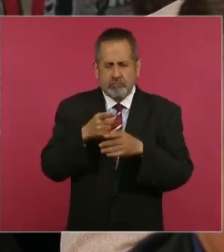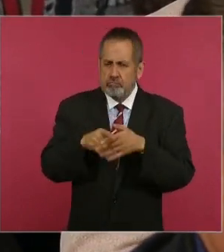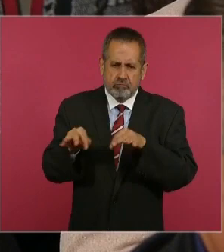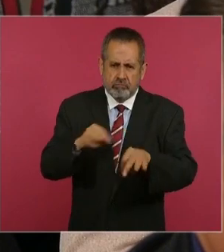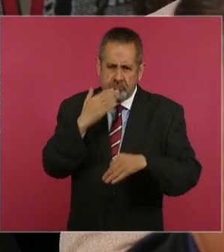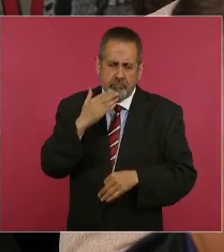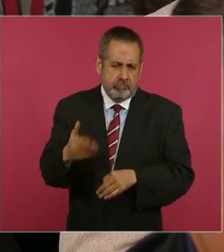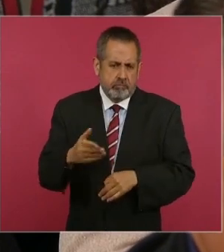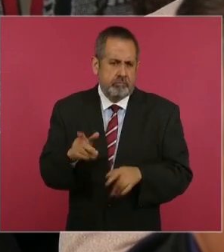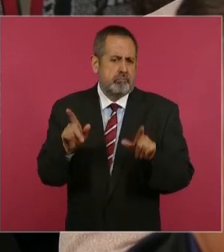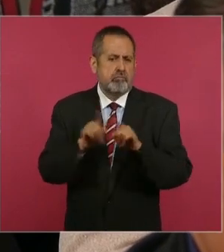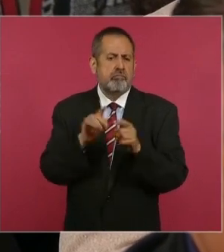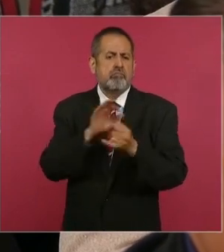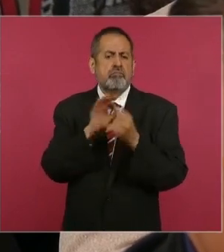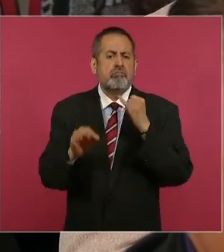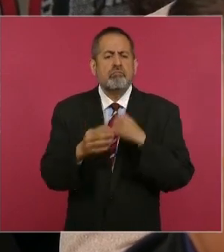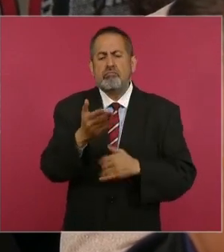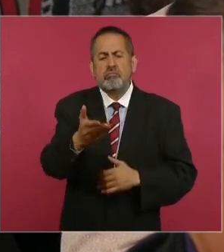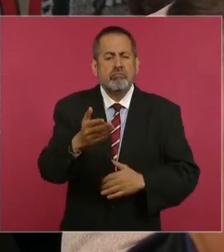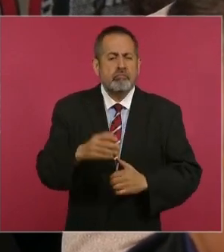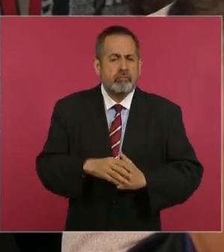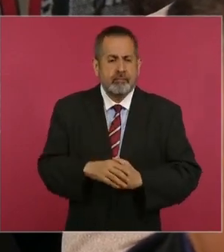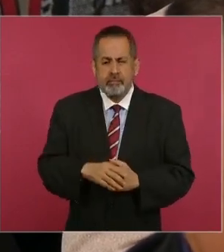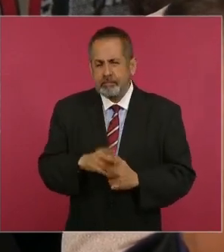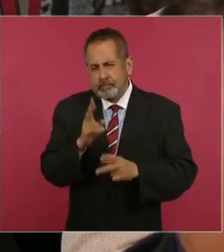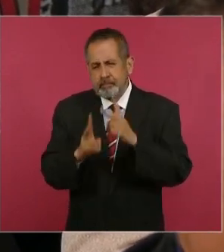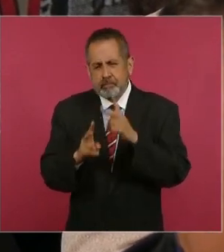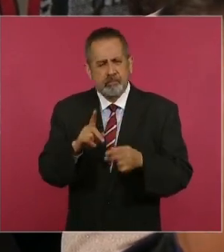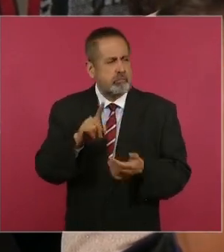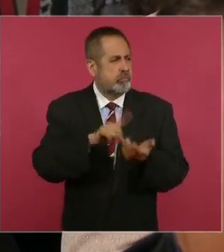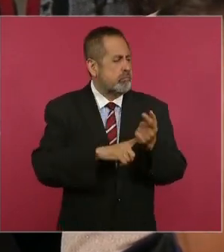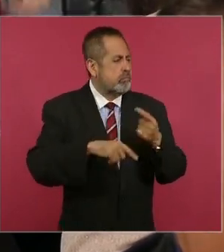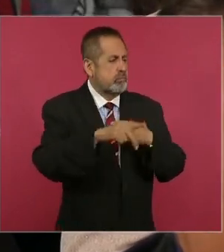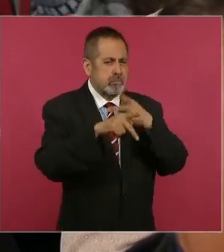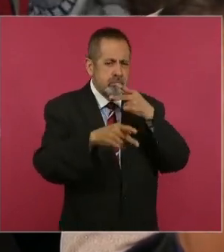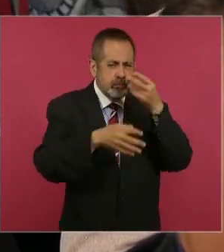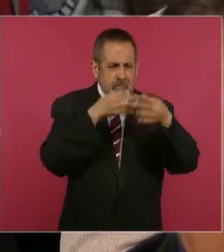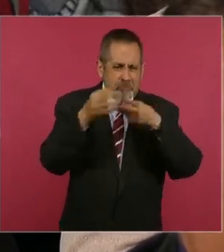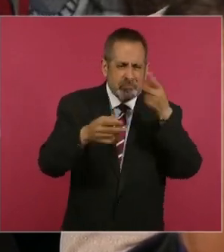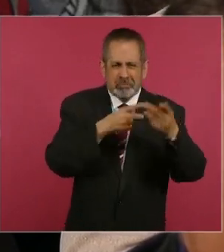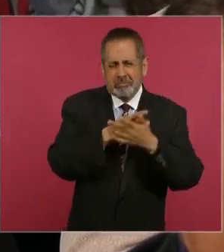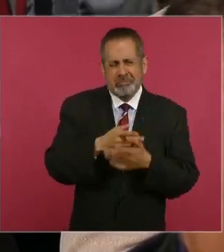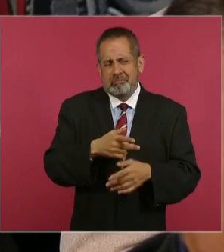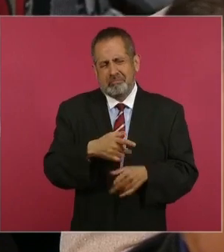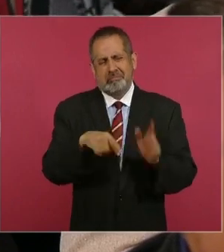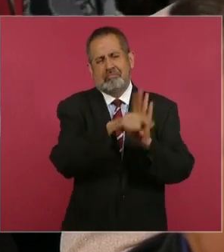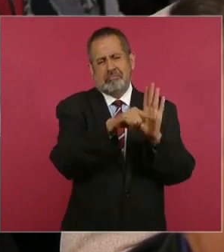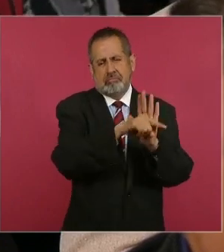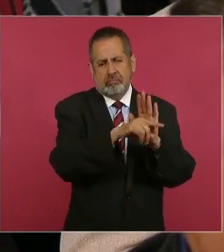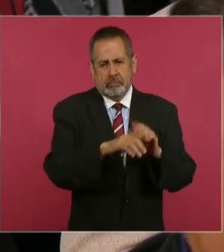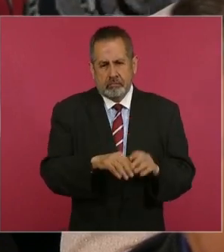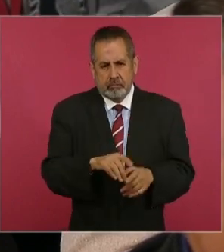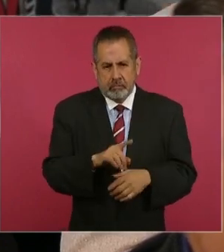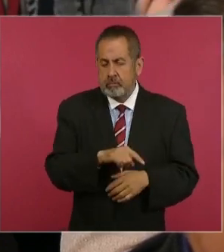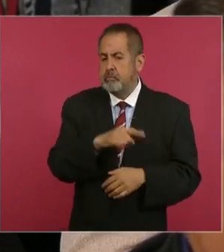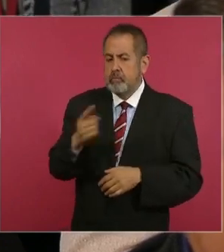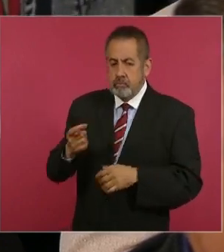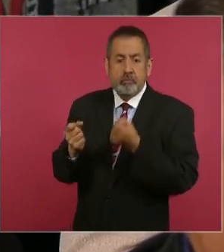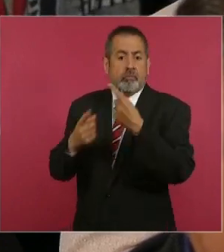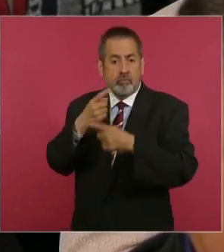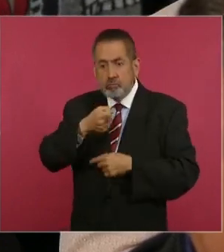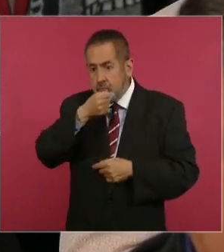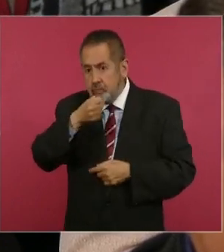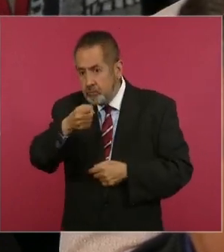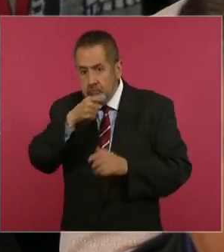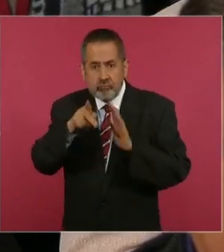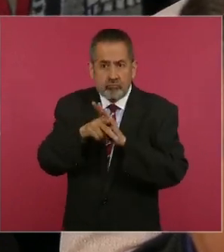trabajo y nada más finalmente Pues en esto que hablaba del amarillismo yo también creo que hay que reconocer eh A los compañeros periodistas que sí están ahí en